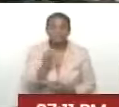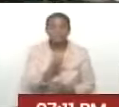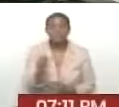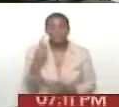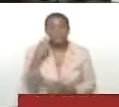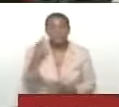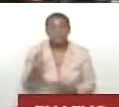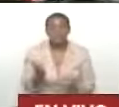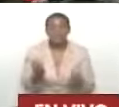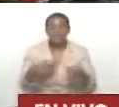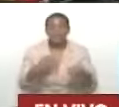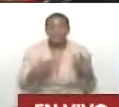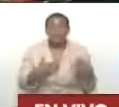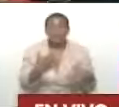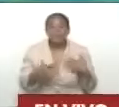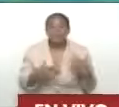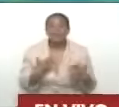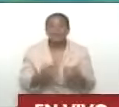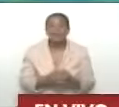de actividades